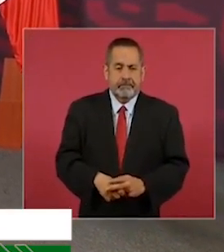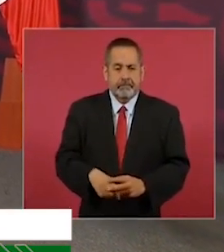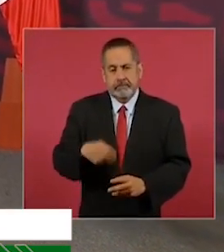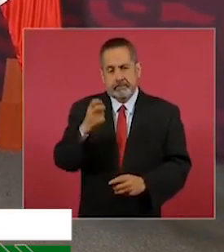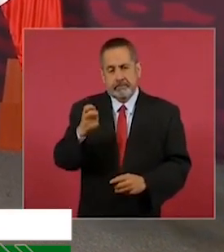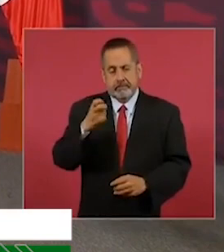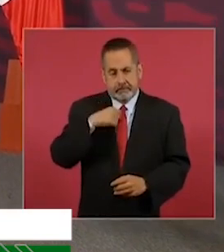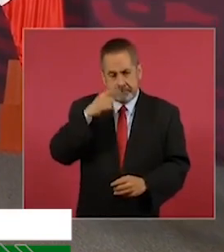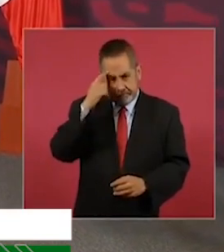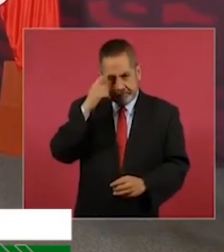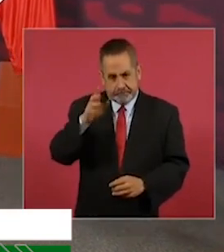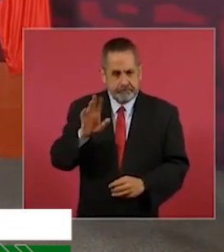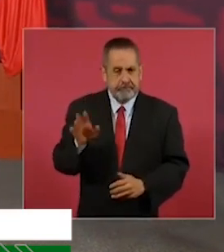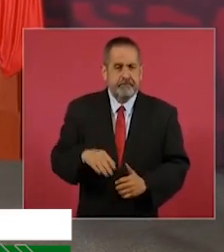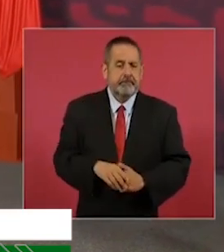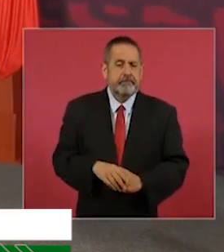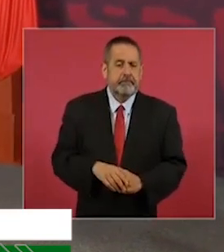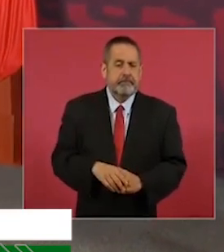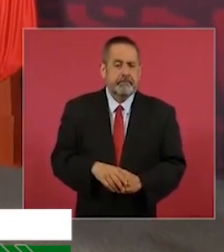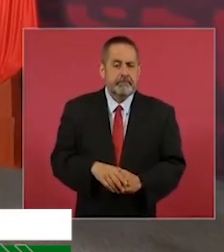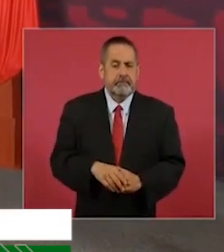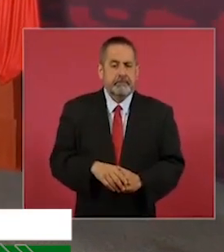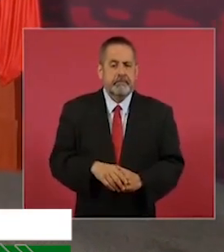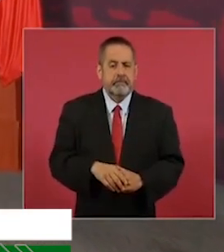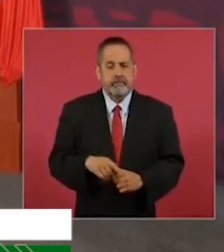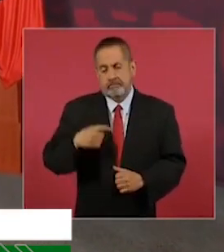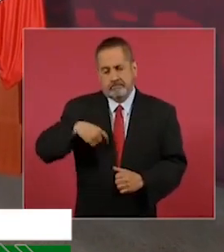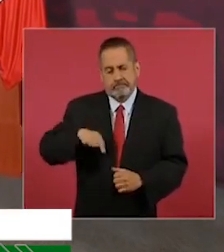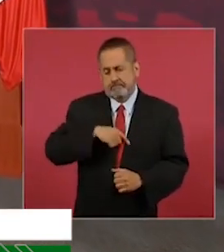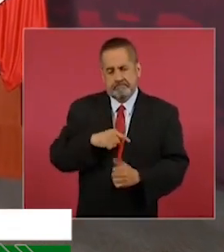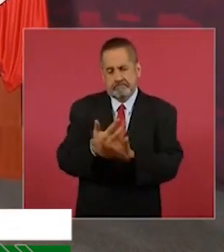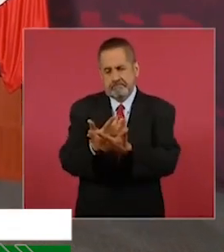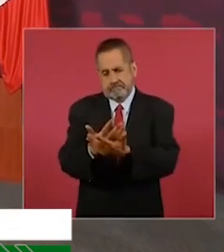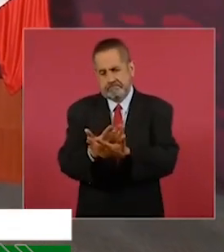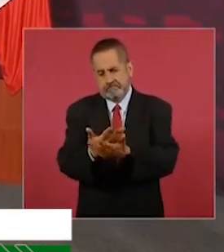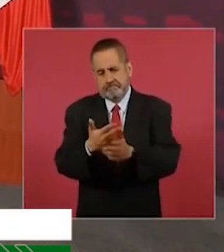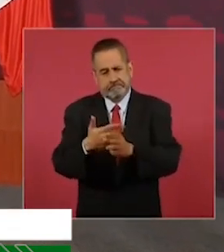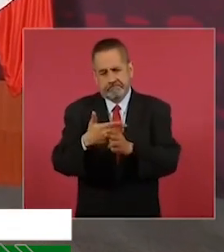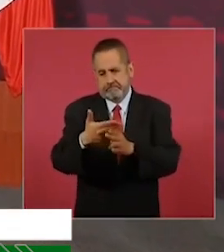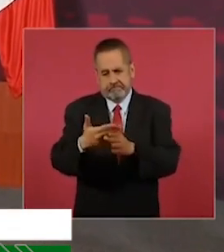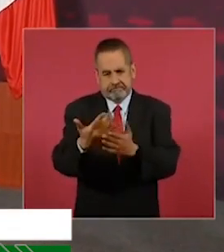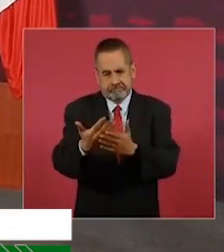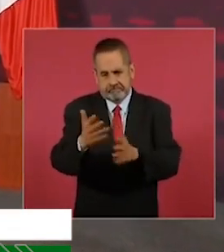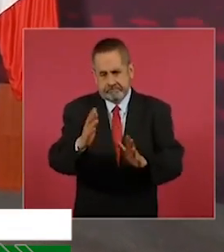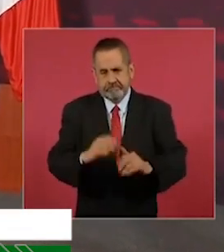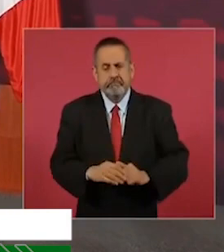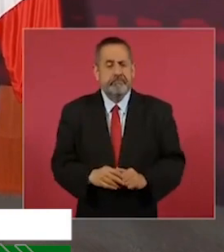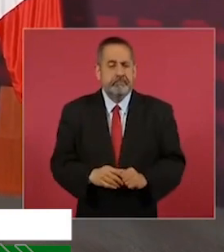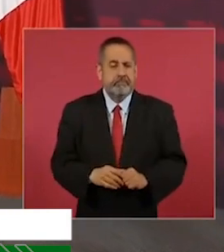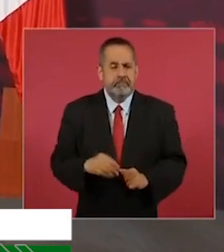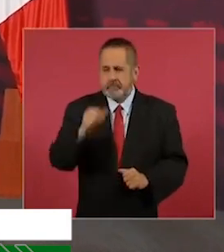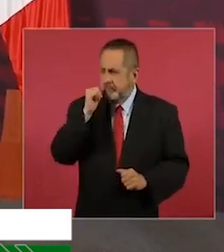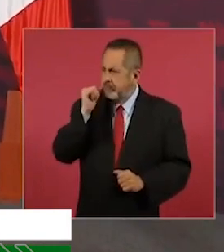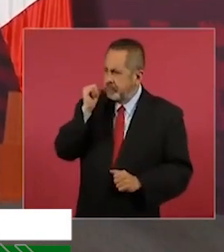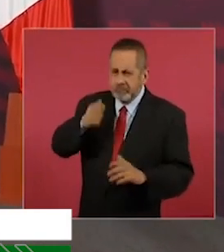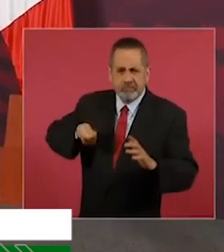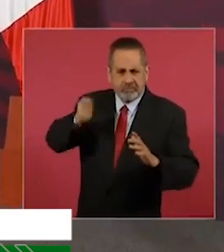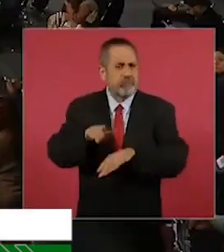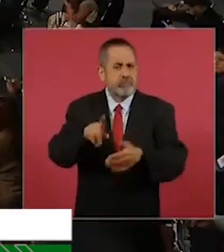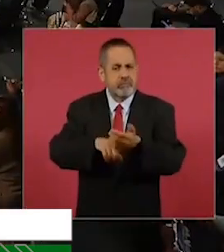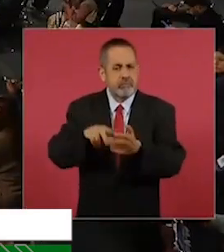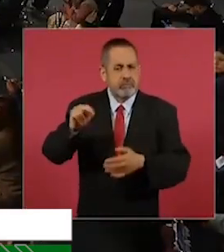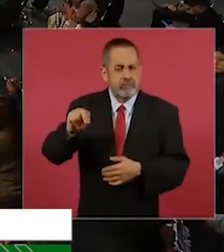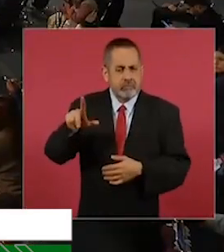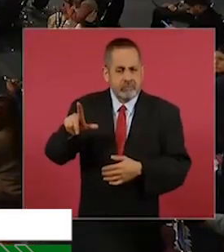López Obrador celebró que se haya resuelto quién era el gobernador de Nuevo León. Ayer ya resolvieron lo de Nuevo León,